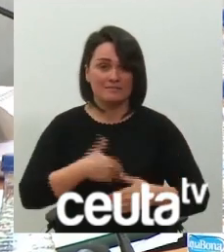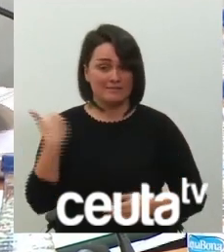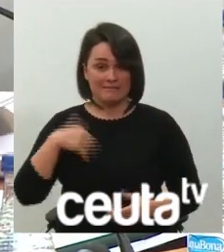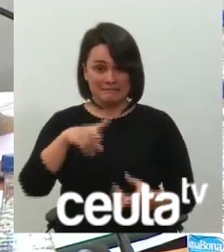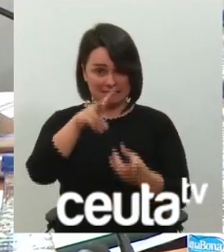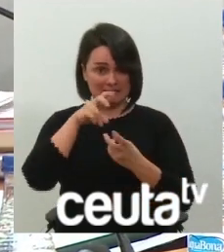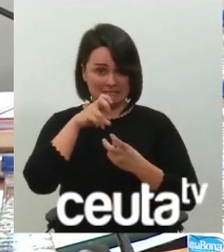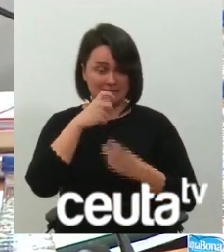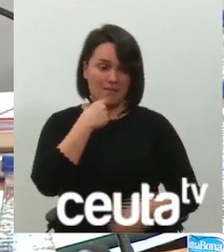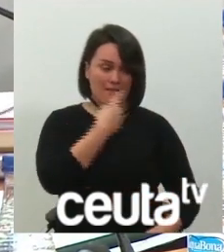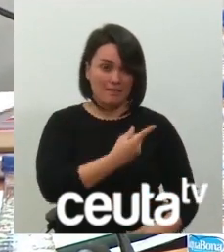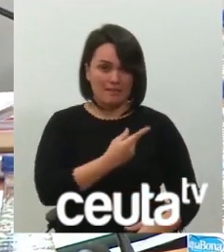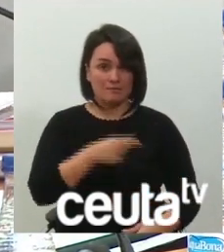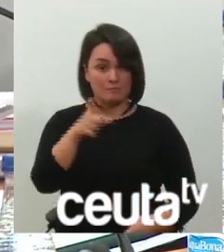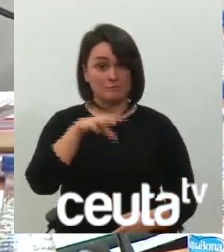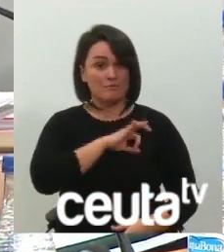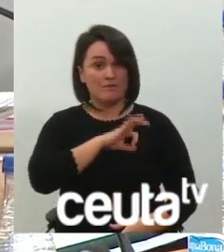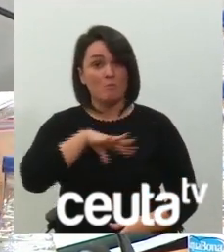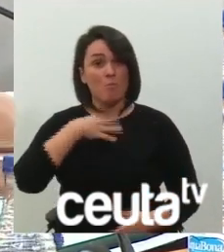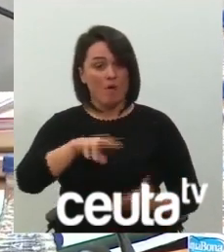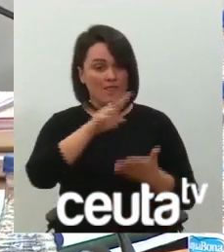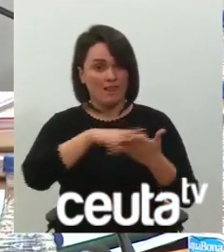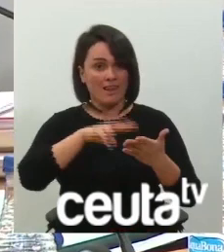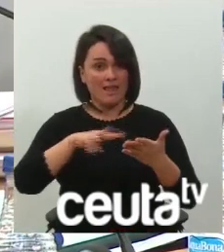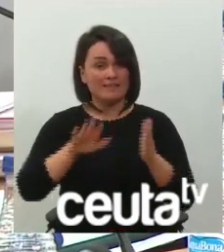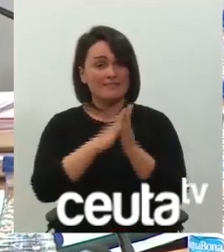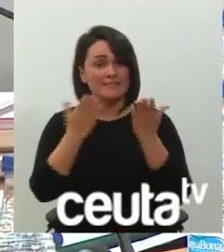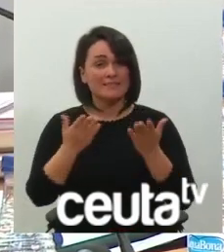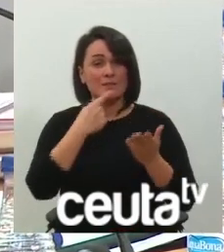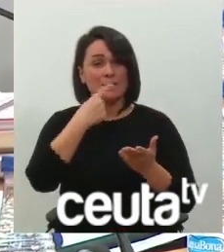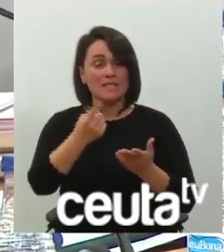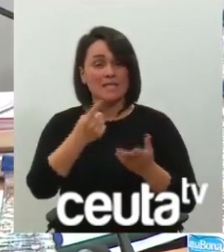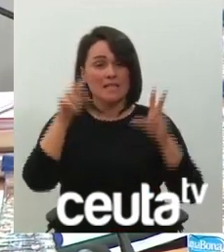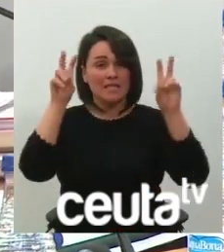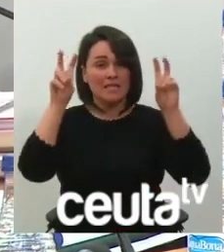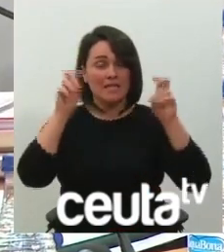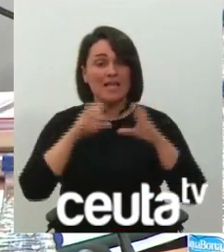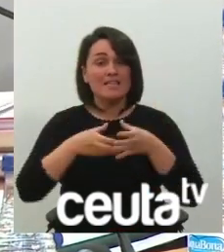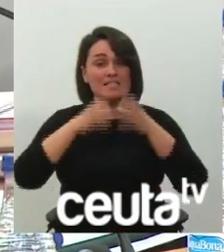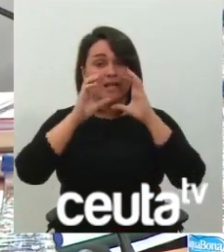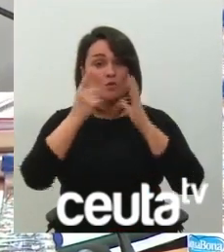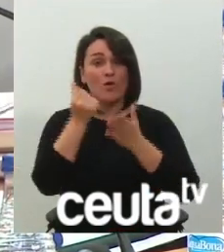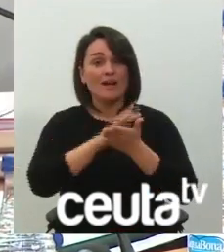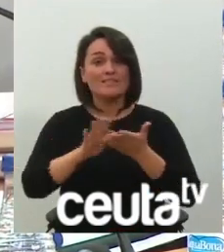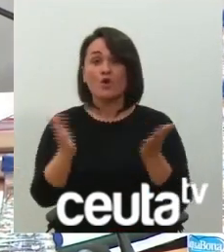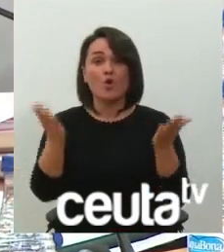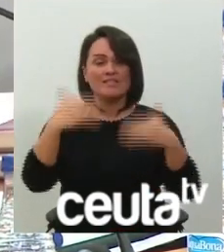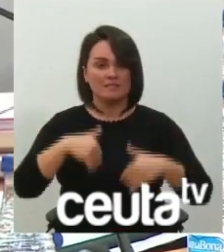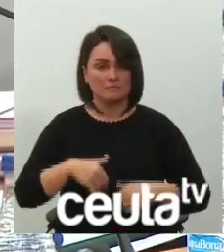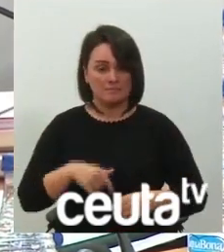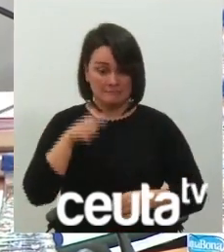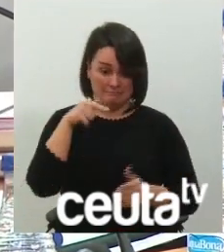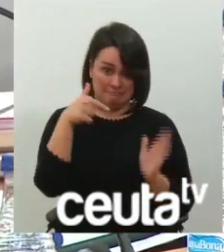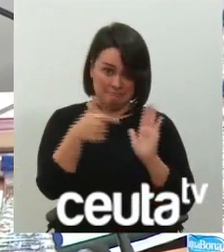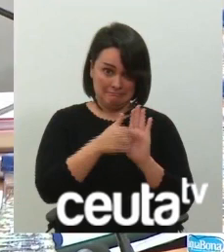no lea usted un poquito aquello del desayuno gratis no existe ya verá cómo le dice cómo funciona un sistema una economía y